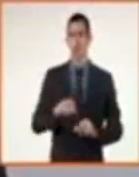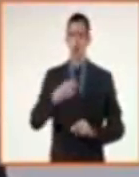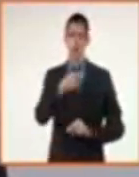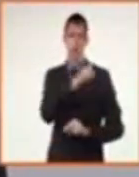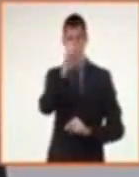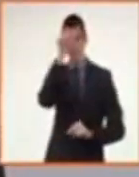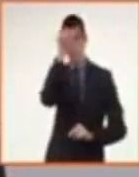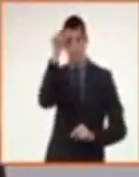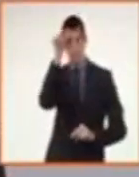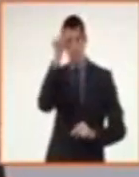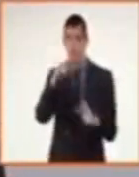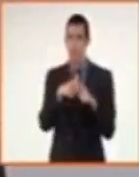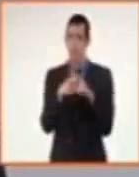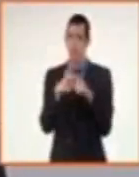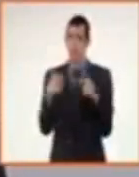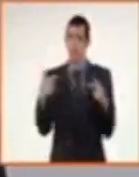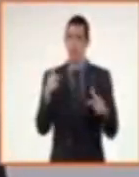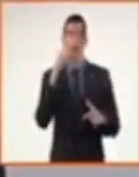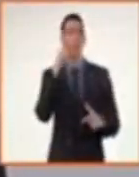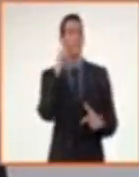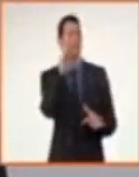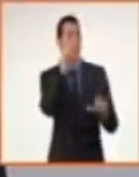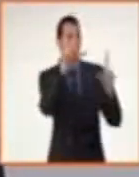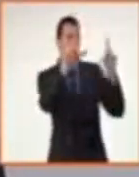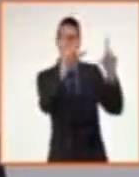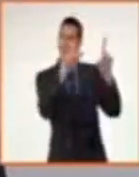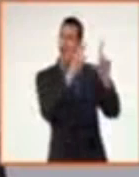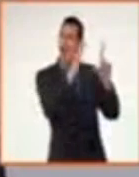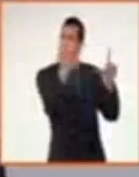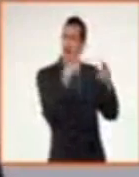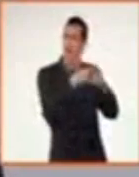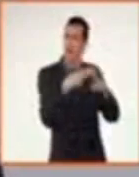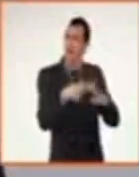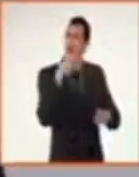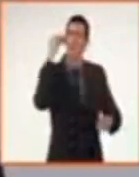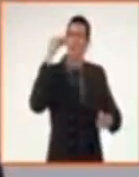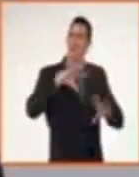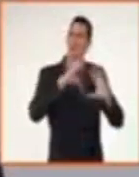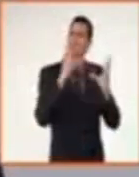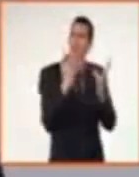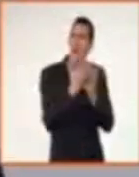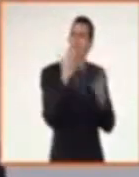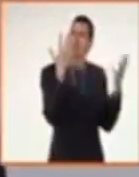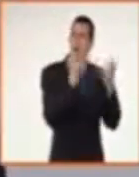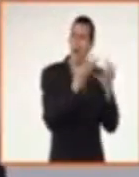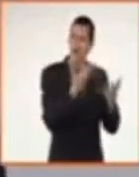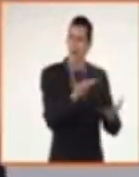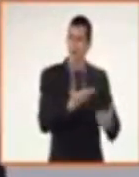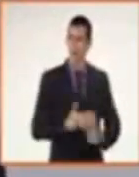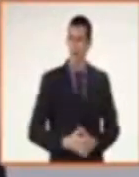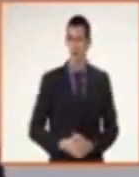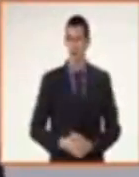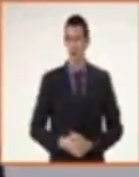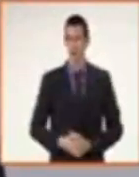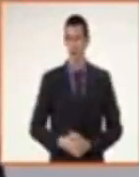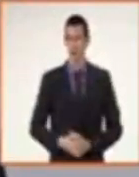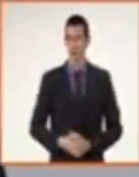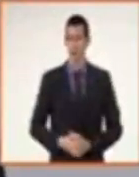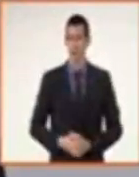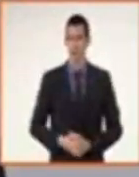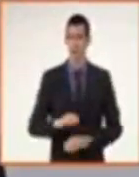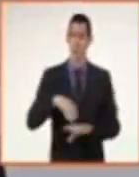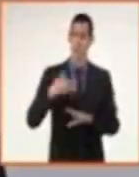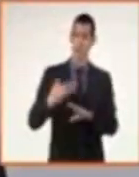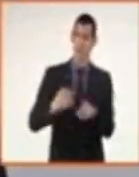ayer domingo. En la asamblea se discutió, se consultó a cada uno de los delegados y también se